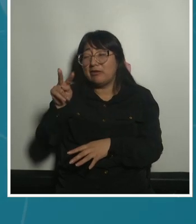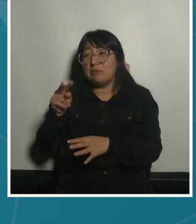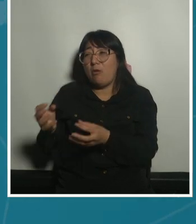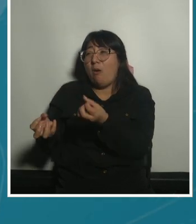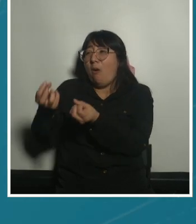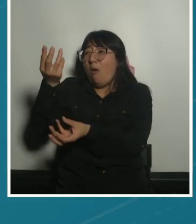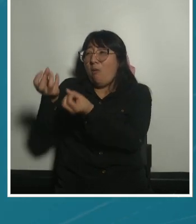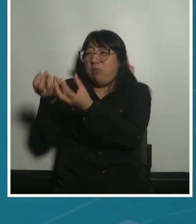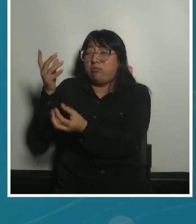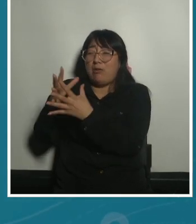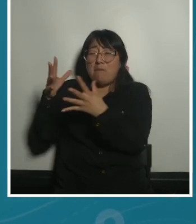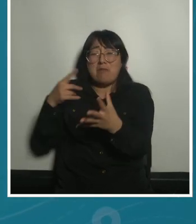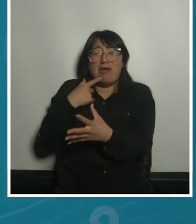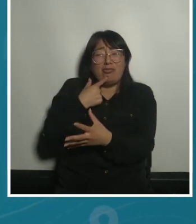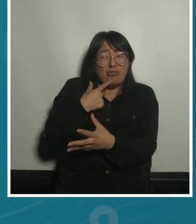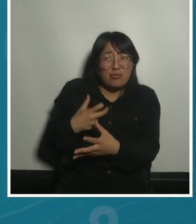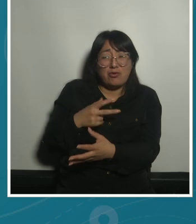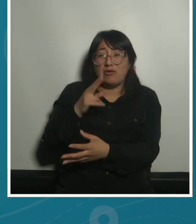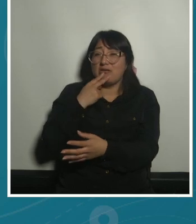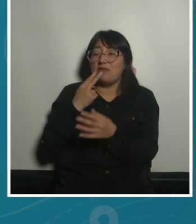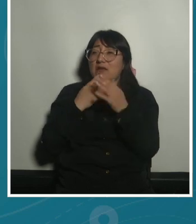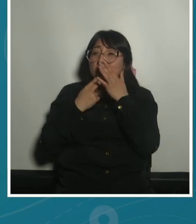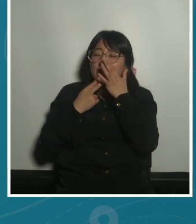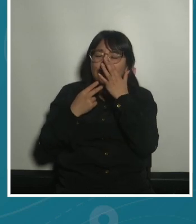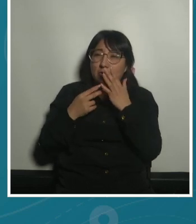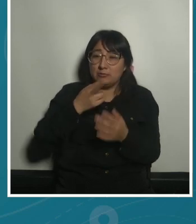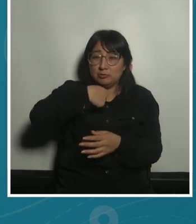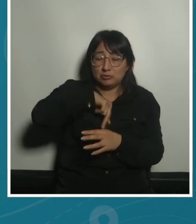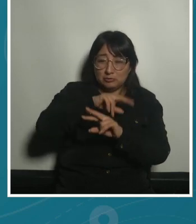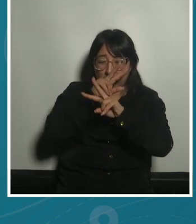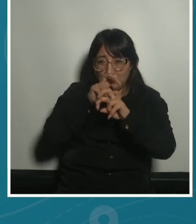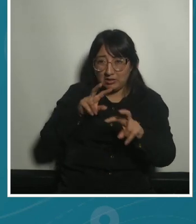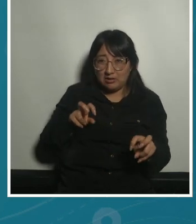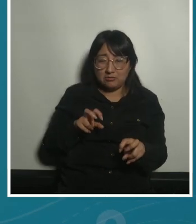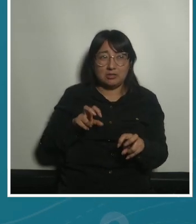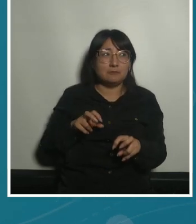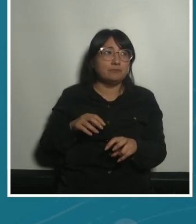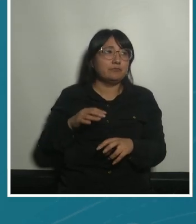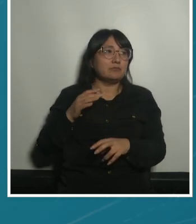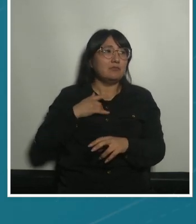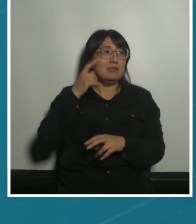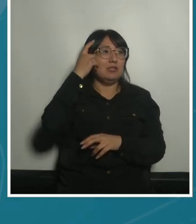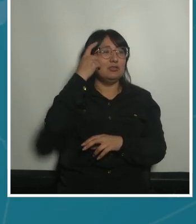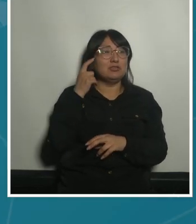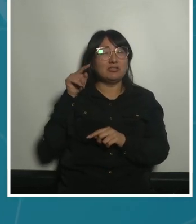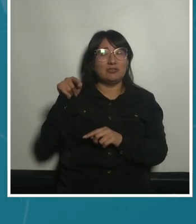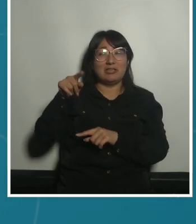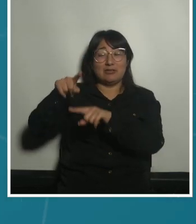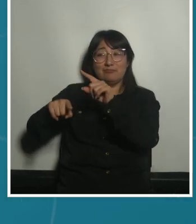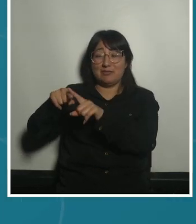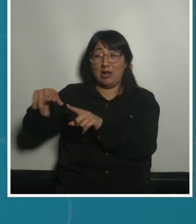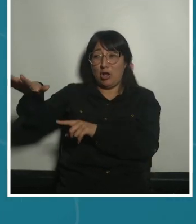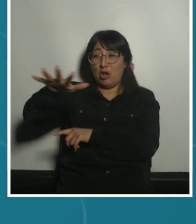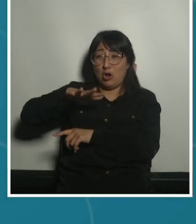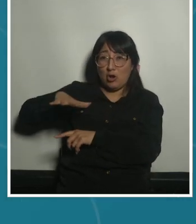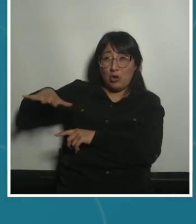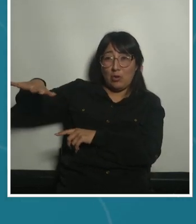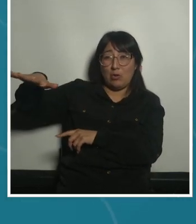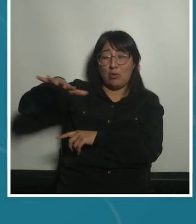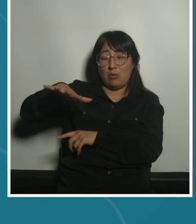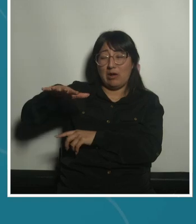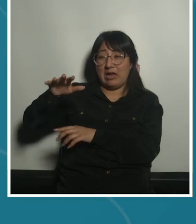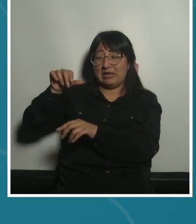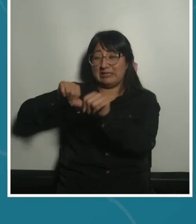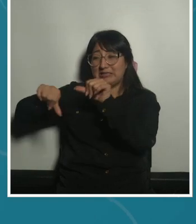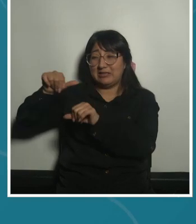nos ha tocado vivir como investigadores. Quizás uno de los terrenos para generación de evidencia